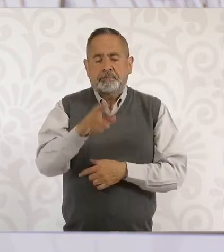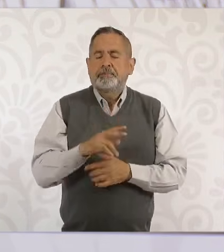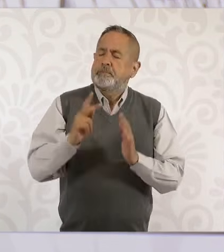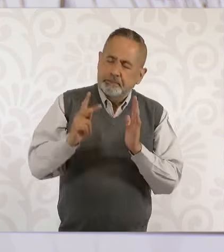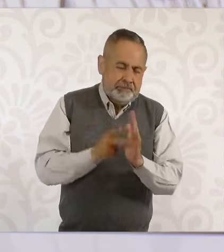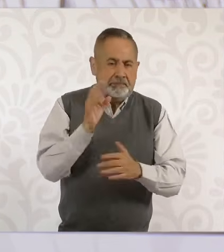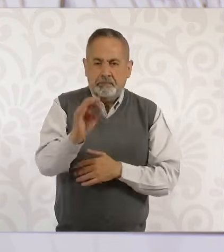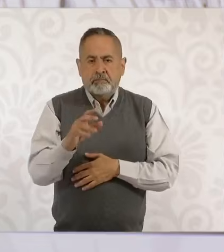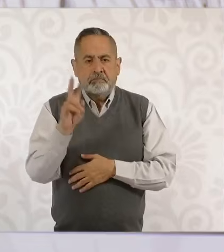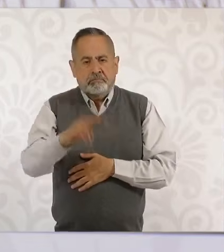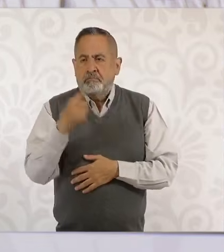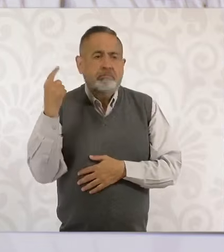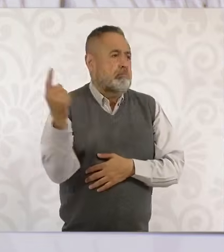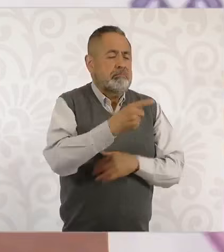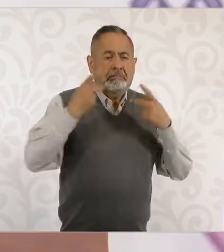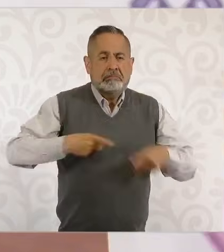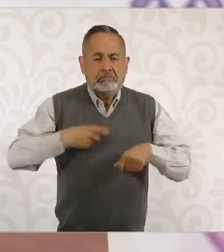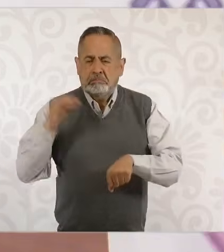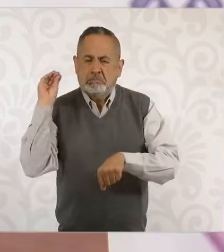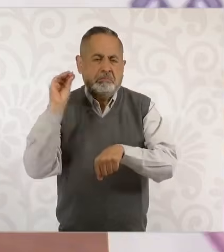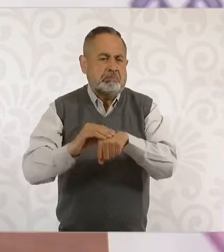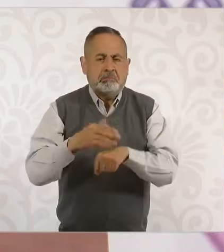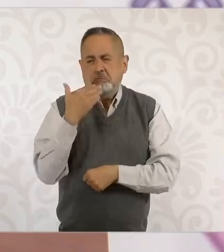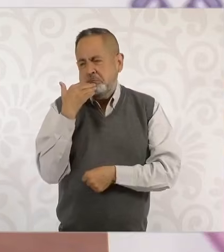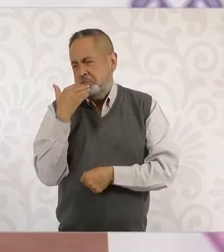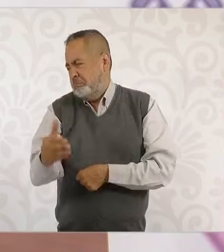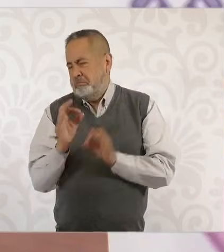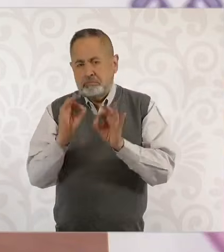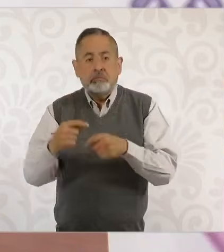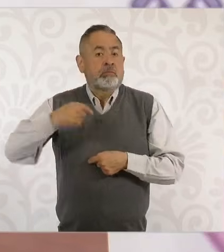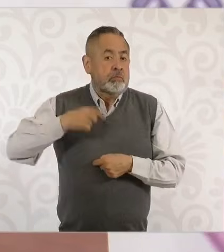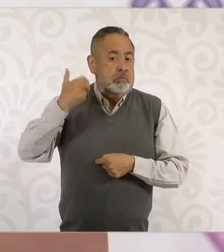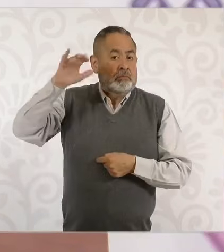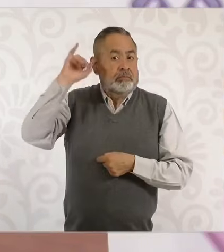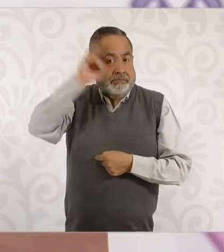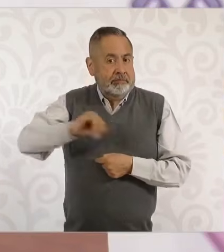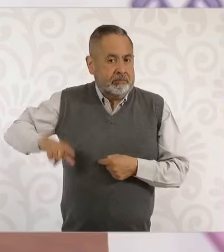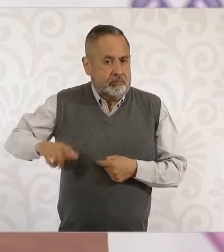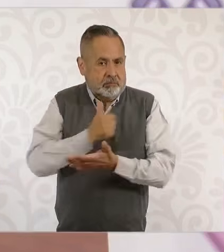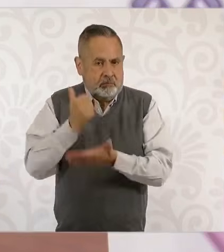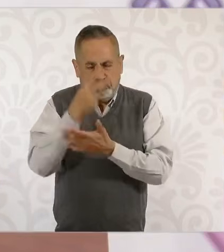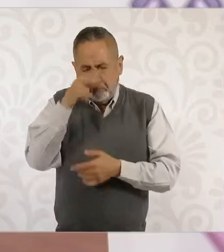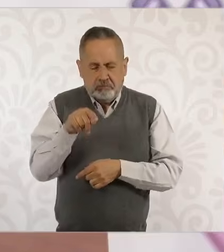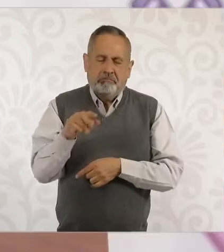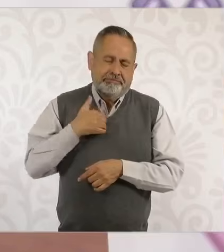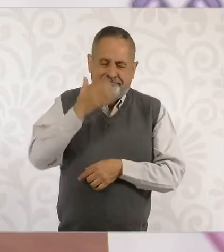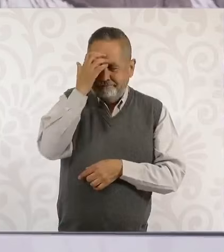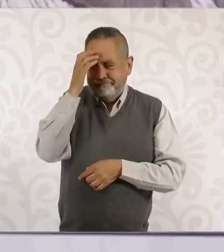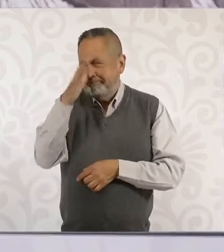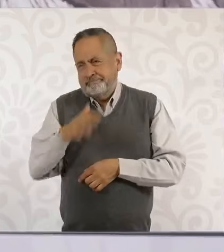repito, el comportamiento de la gente. A mí, yo fui jefa de gobierno en la Ciudad de México, entonces